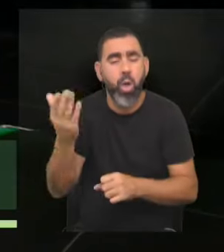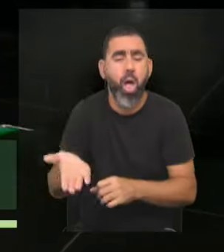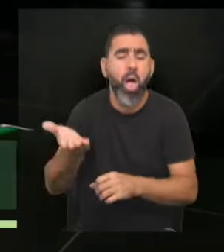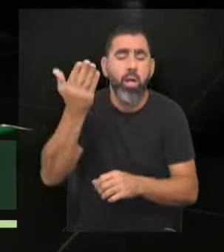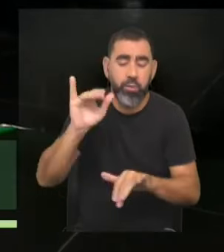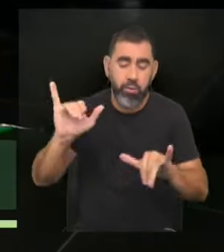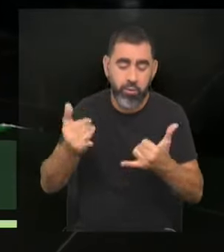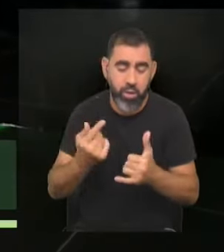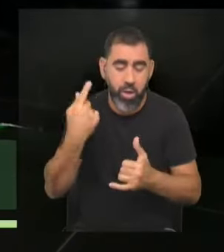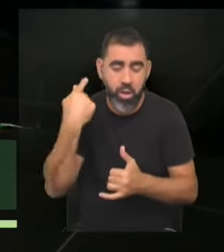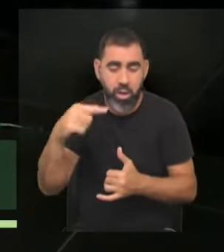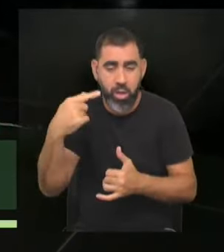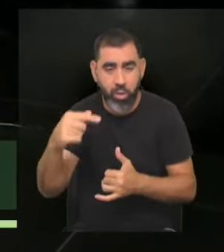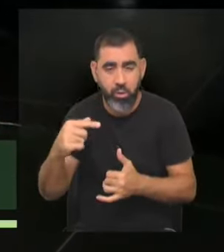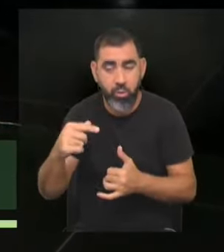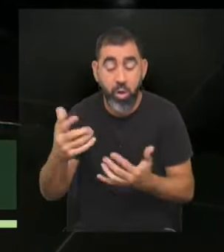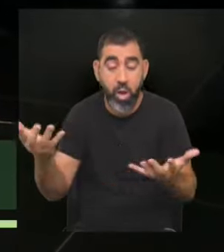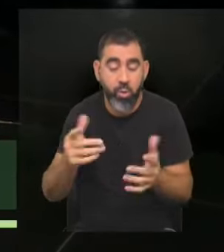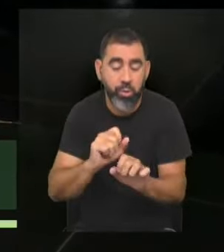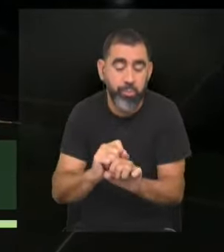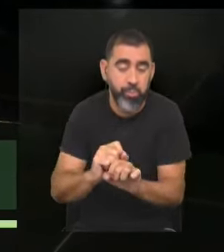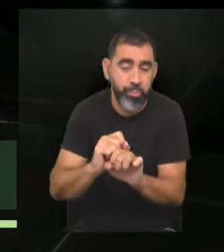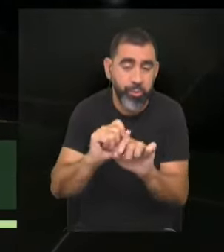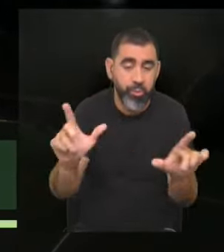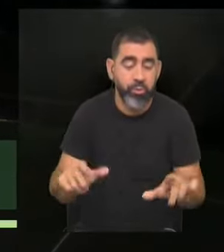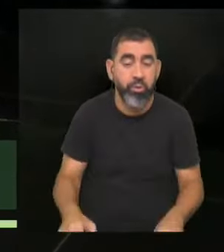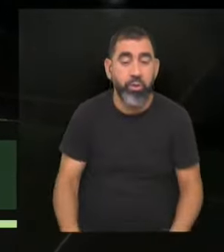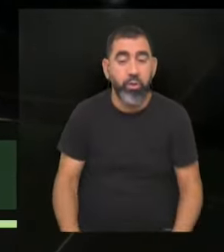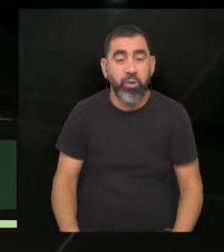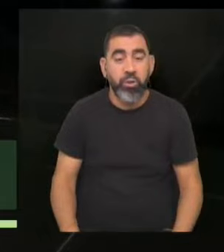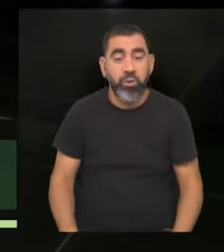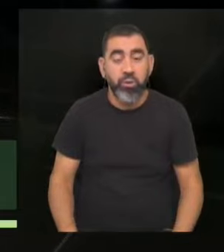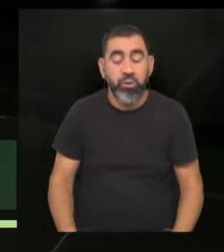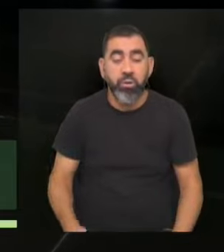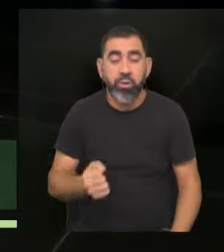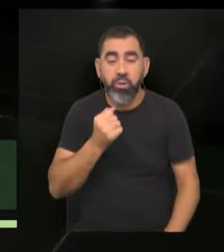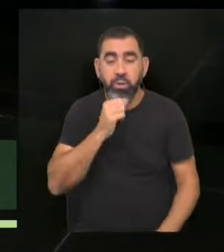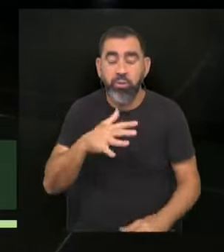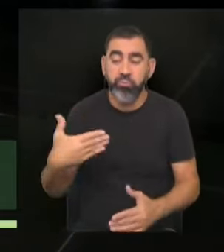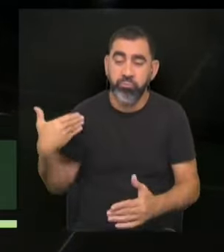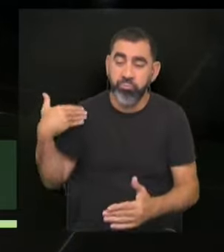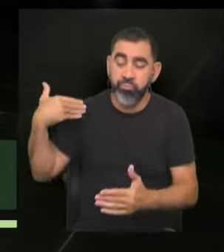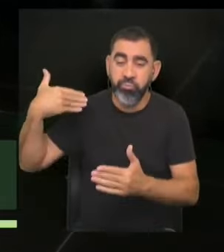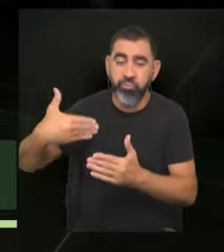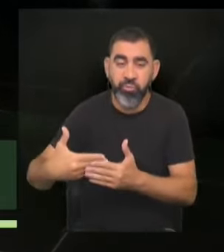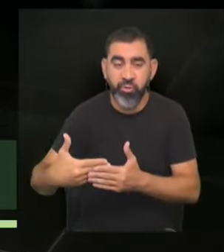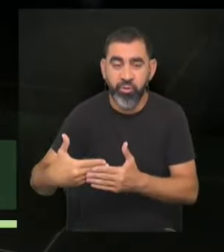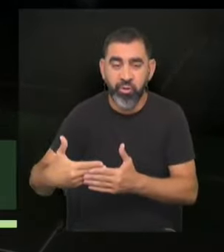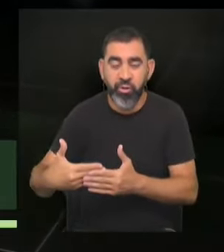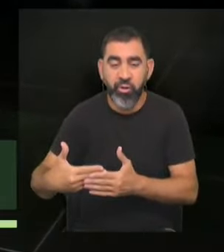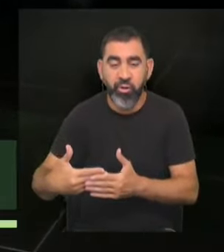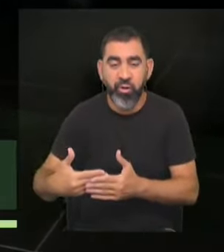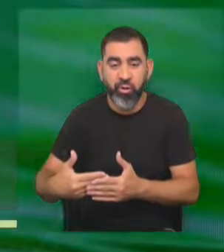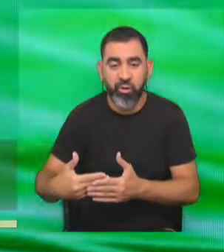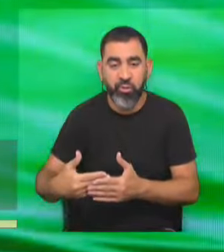antes no este se han visto profundizados si uno mira la histórica que yo creo que es bueno tener